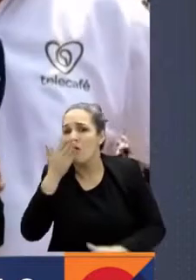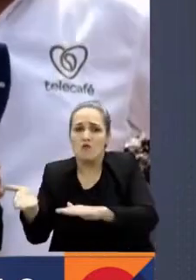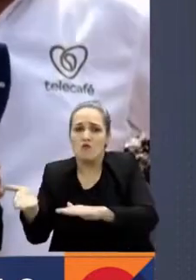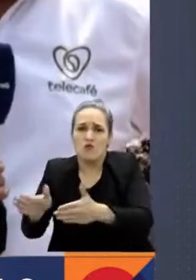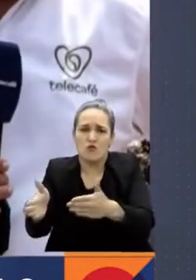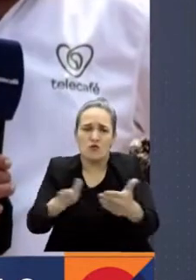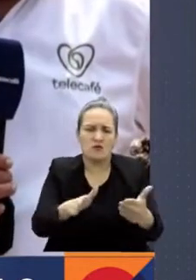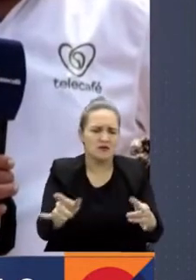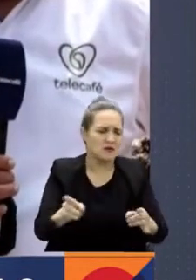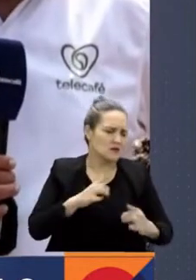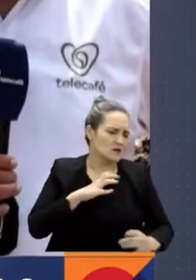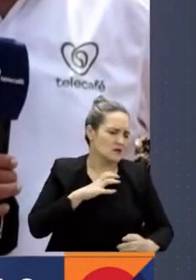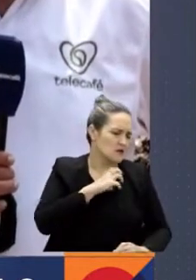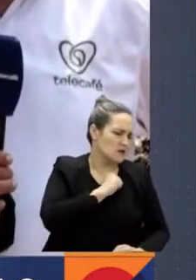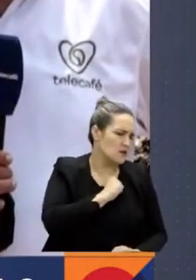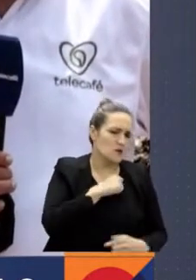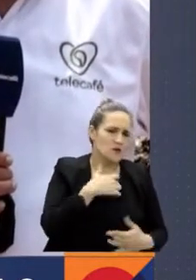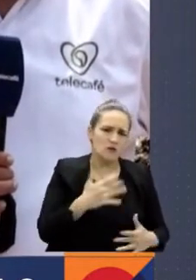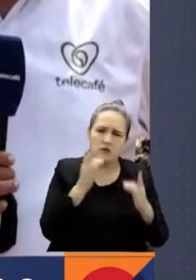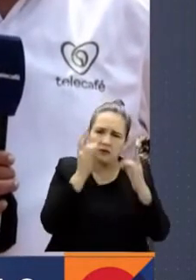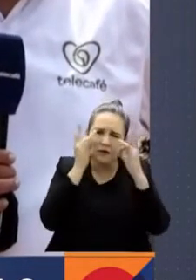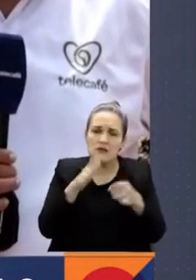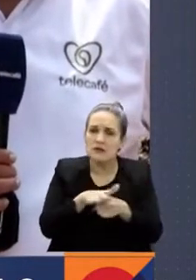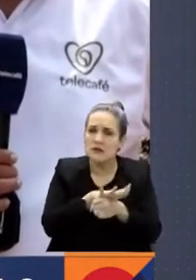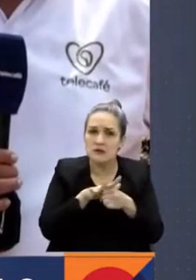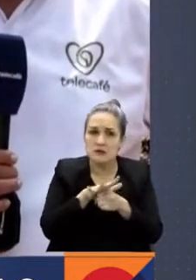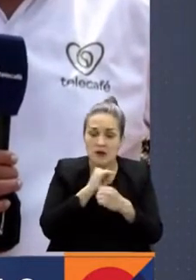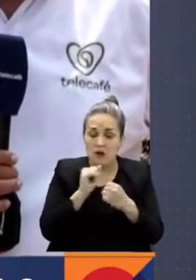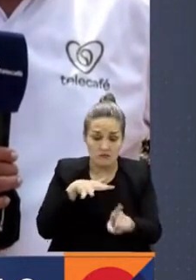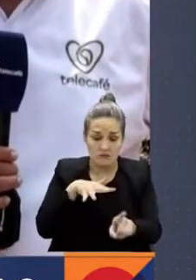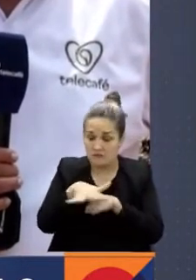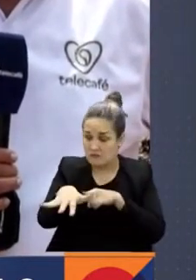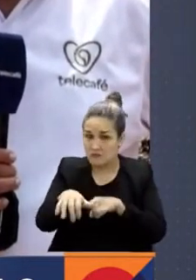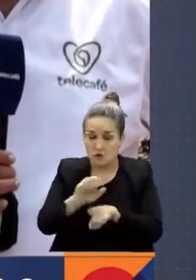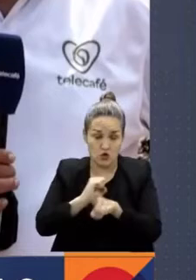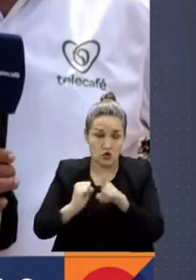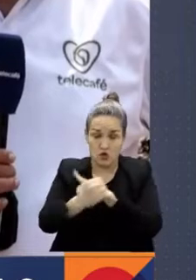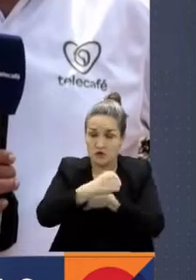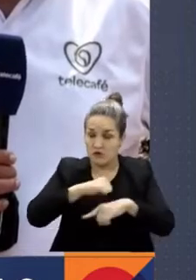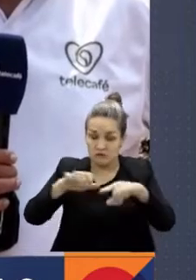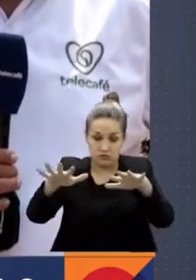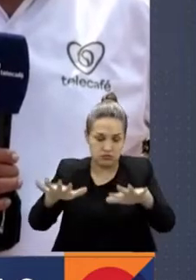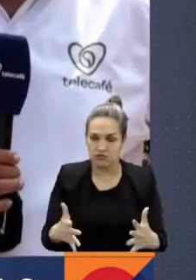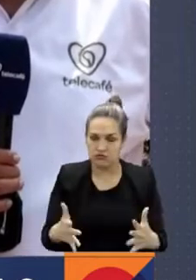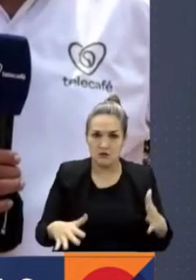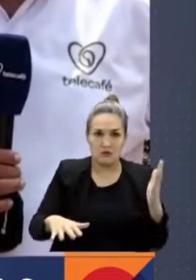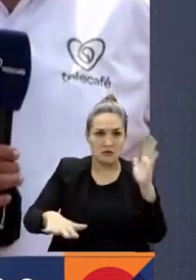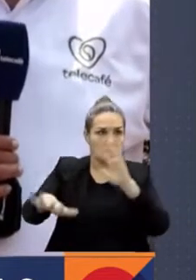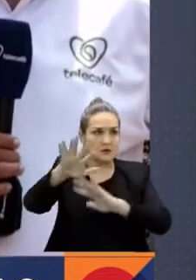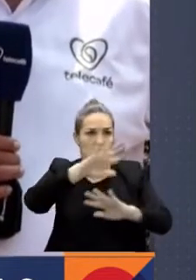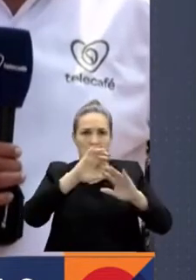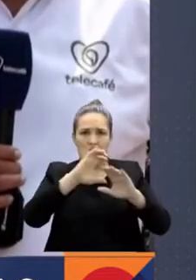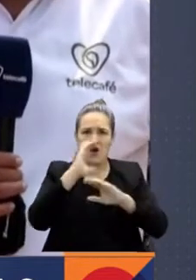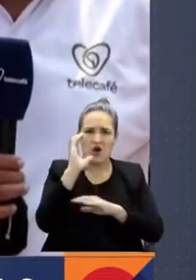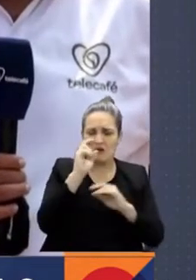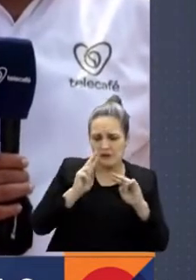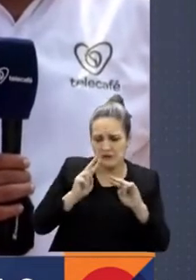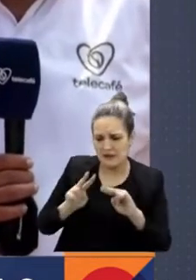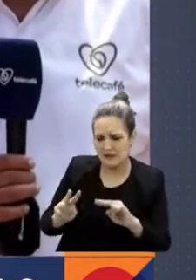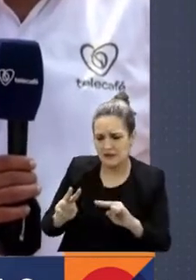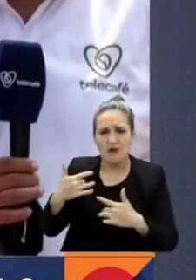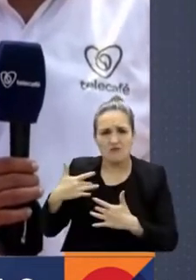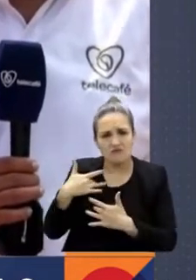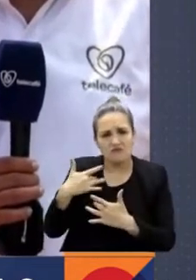cuestión calamitosa. Y obviamente el impacto social que esto ha generado aquí, pues ha generado revuelo en todo el país. La solidaridad se ha volcado